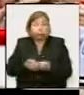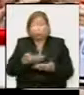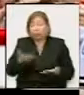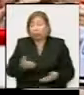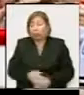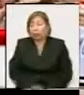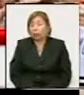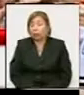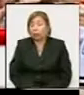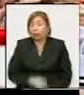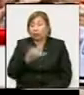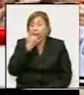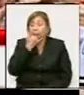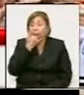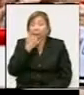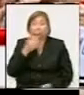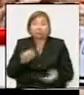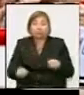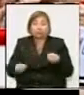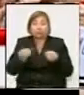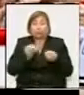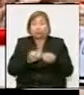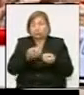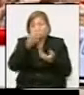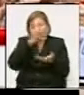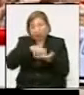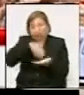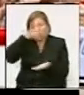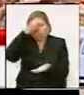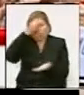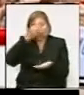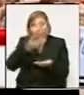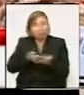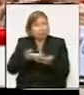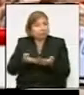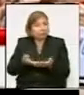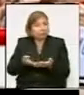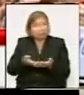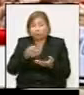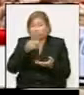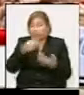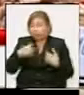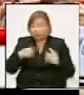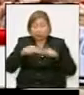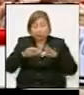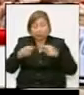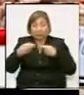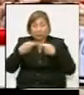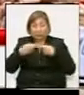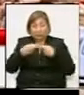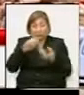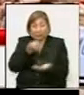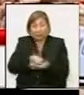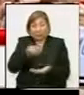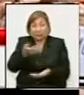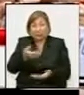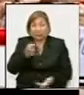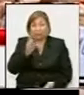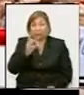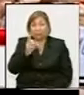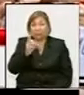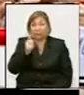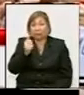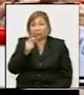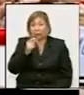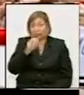tenga un mecanismo para reportarlo, y ese error pueda ser incorporado y aprendido dentro del aparato estatal. Si ustedes ponen en Internet comprar bases de datos de peruanos o